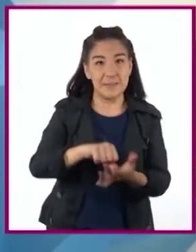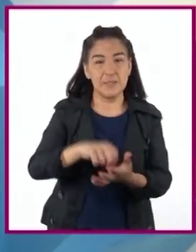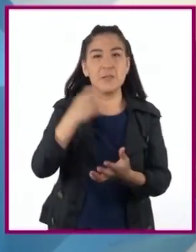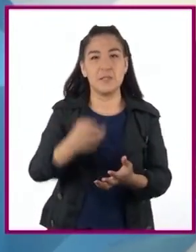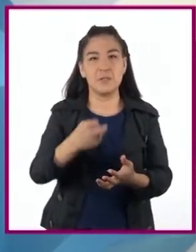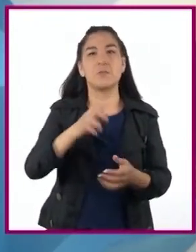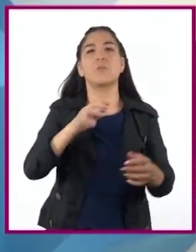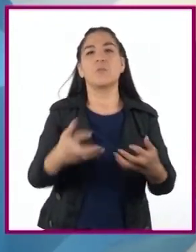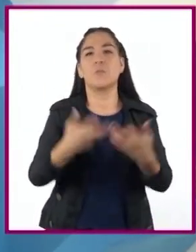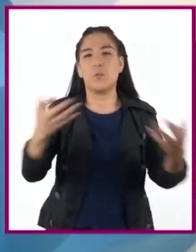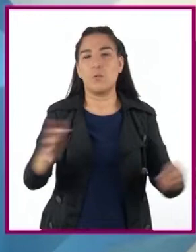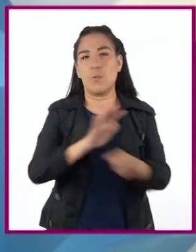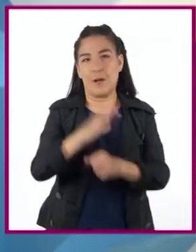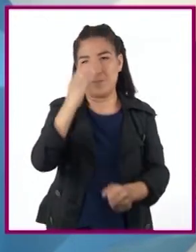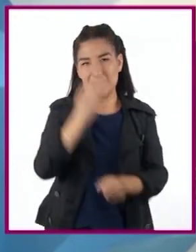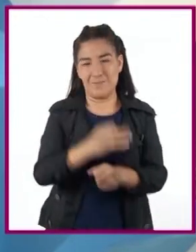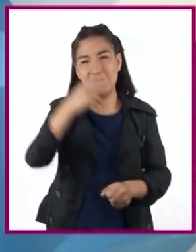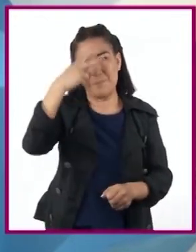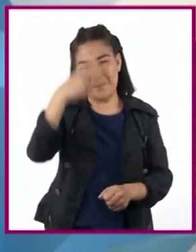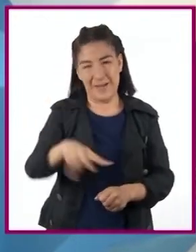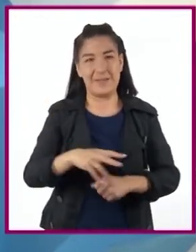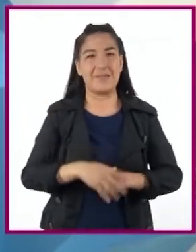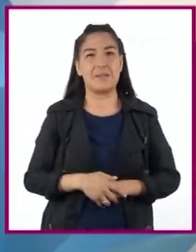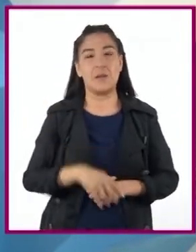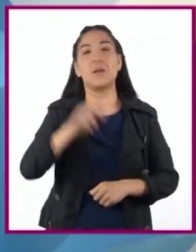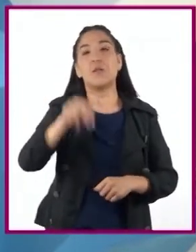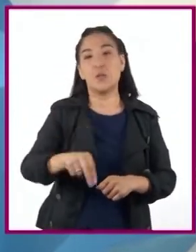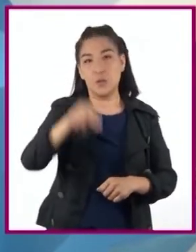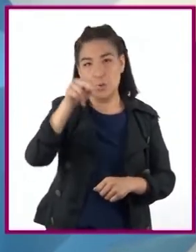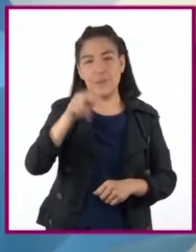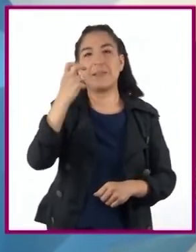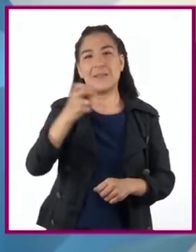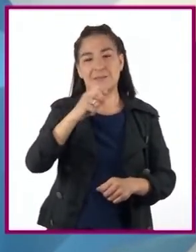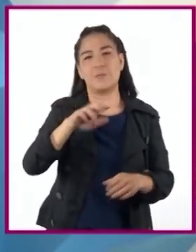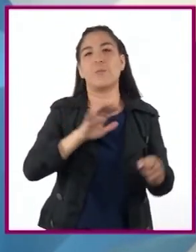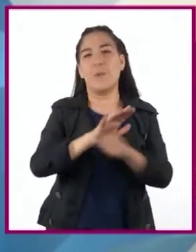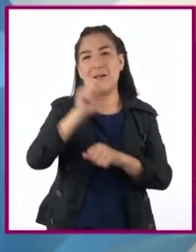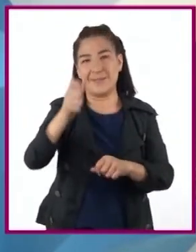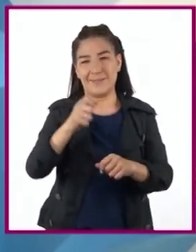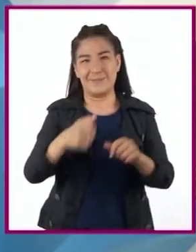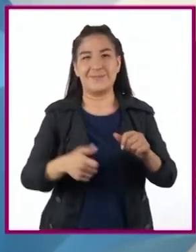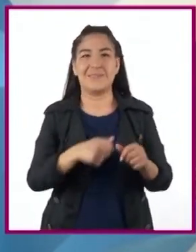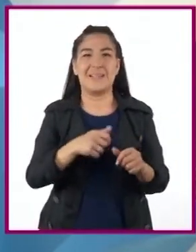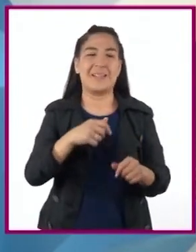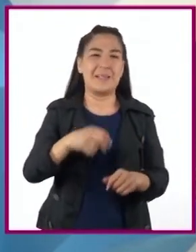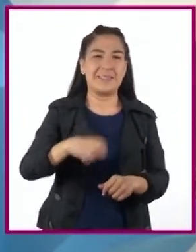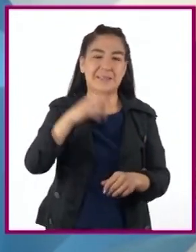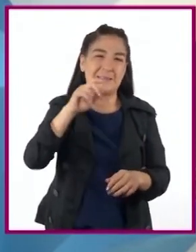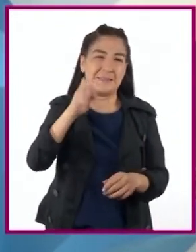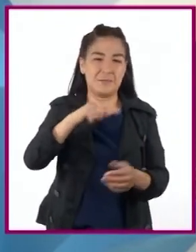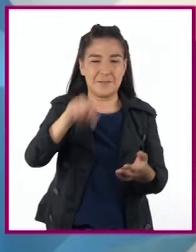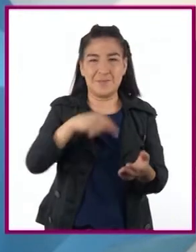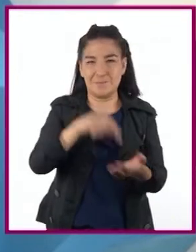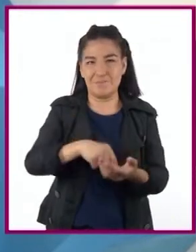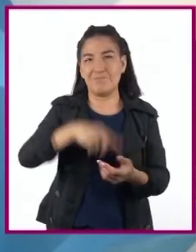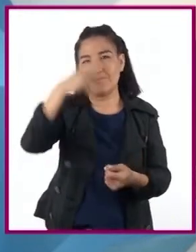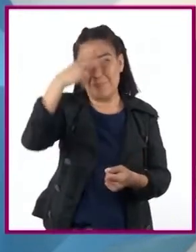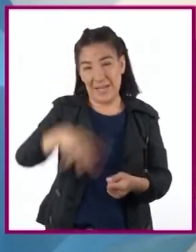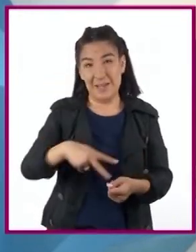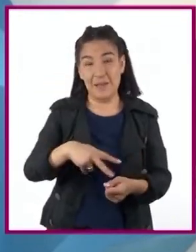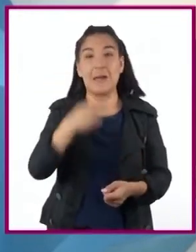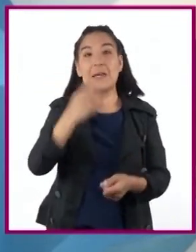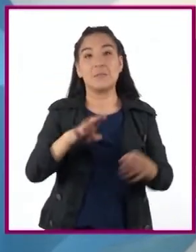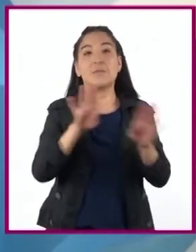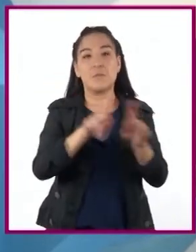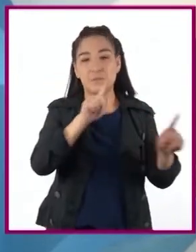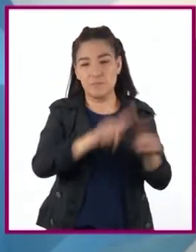del territorio actual de México, así como el norte de Centroamérica. En esta región, como lo menciona la lectura, se desarrollaron